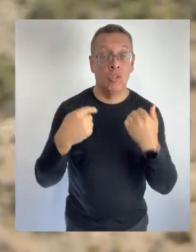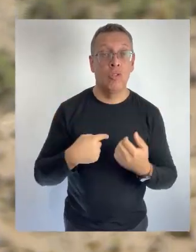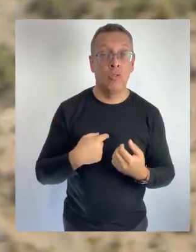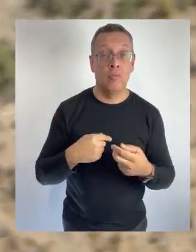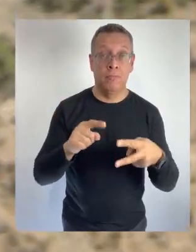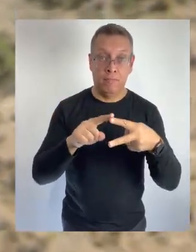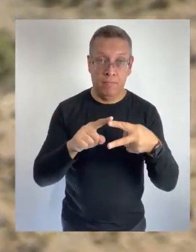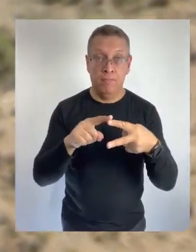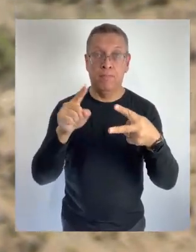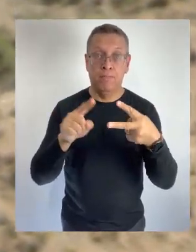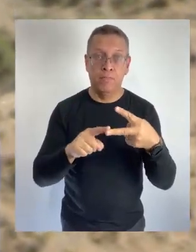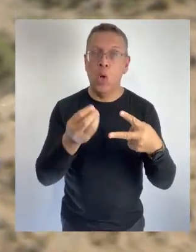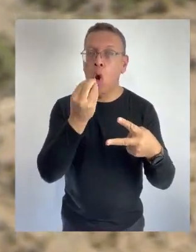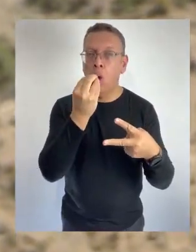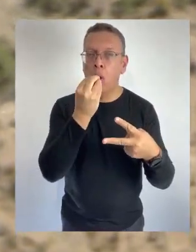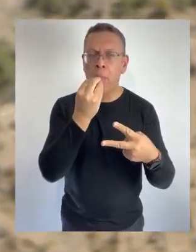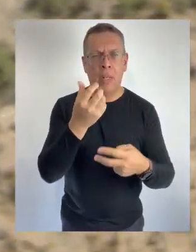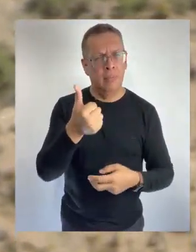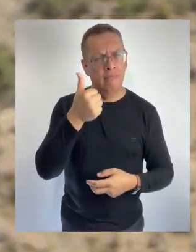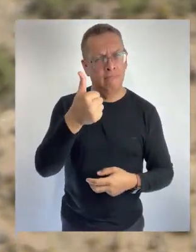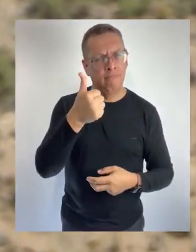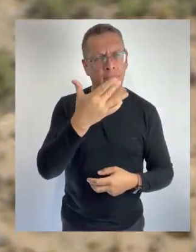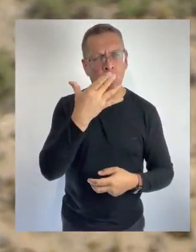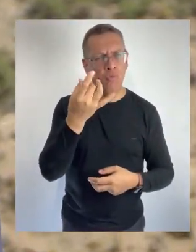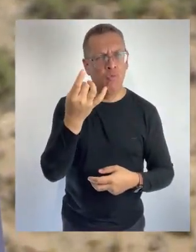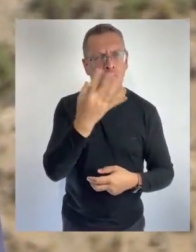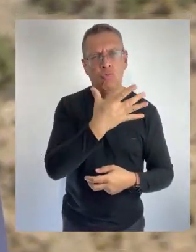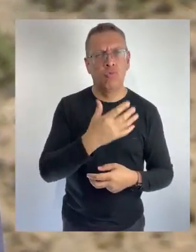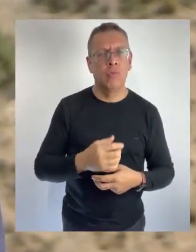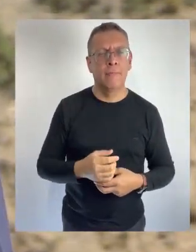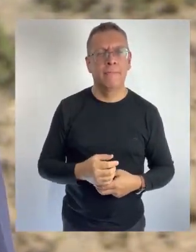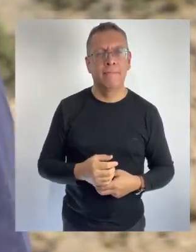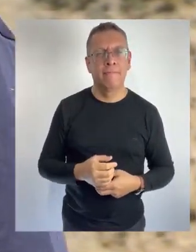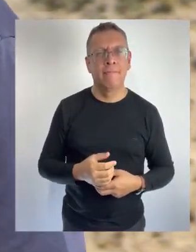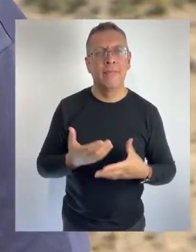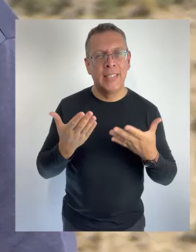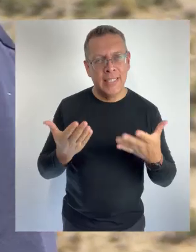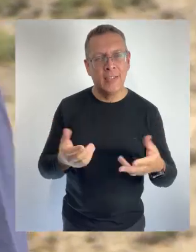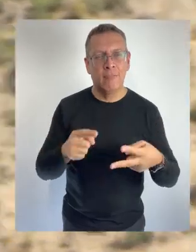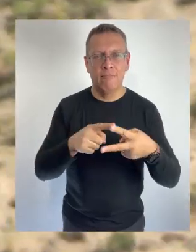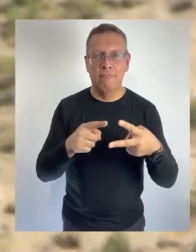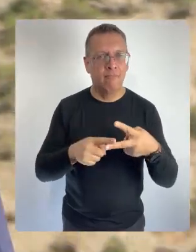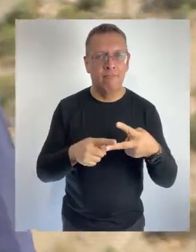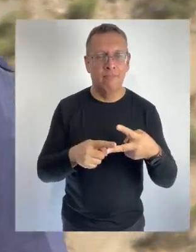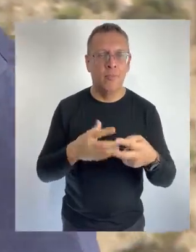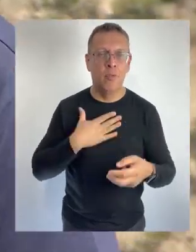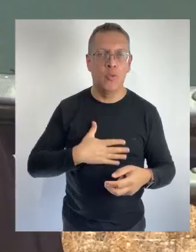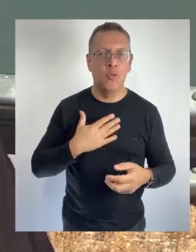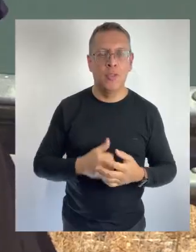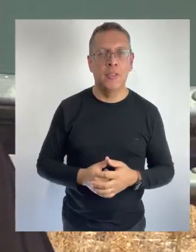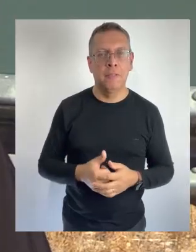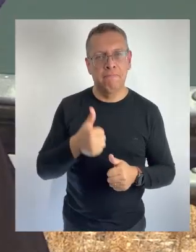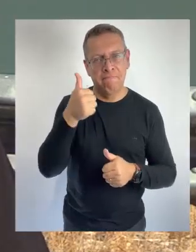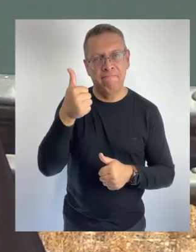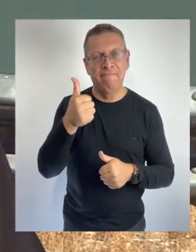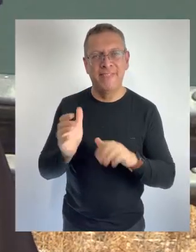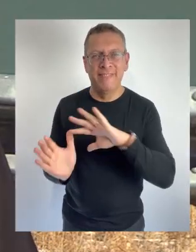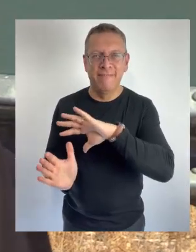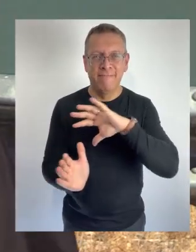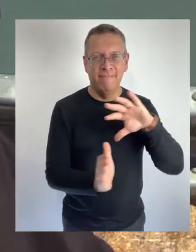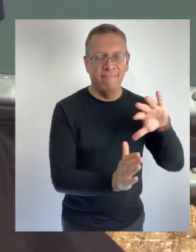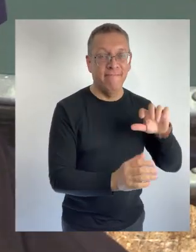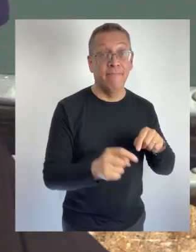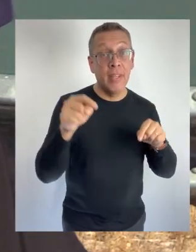rico, aunque yo como poco, pero me gusta probar hartas cositas cuando no las hacen. Bueno, volvemos al patito. ¿Amplatamos?